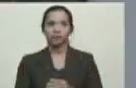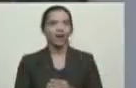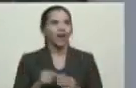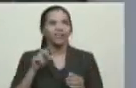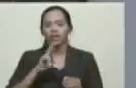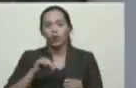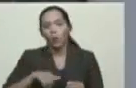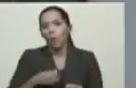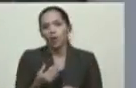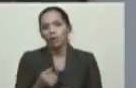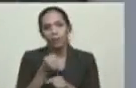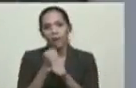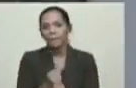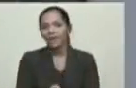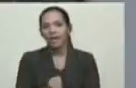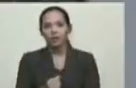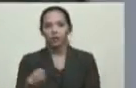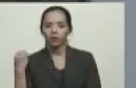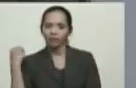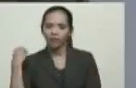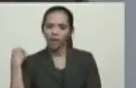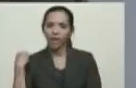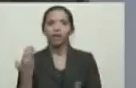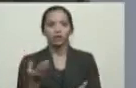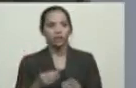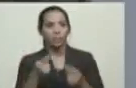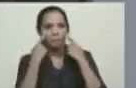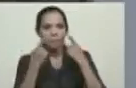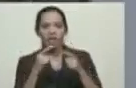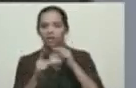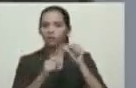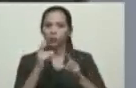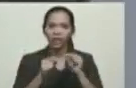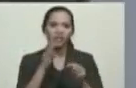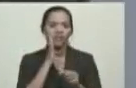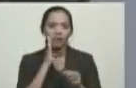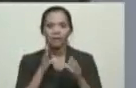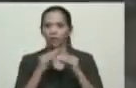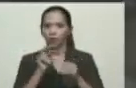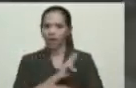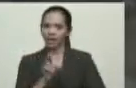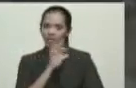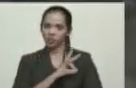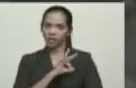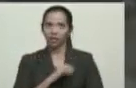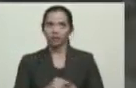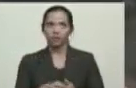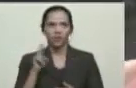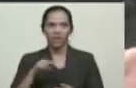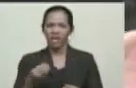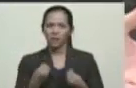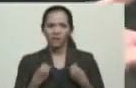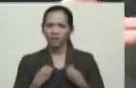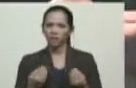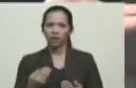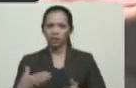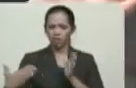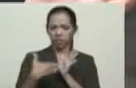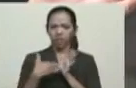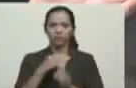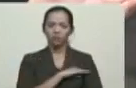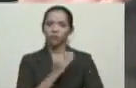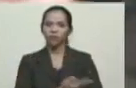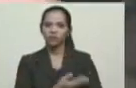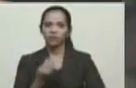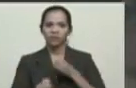Estamos esperando solamente noticias. Estén pendientes de lo que es el Twitter, Facebook y todas las redes sociales. Nunca habíamos vivido una agresión tan fuerte como la que estamos viviendo